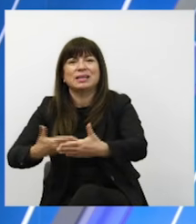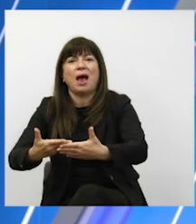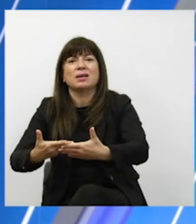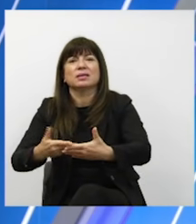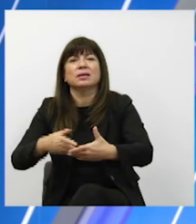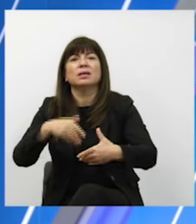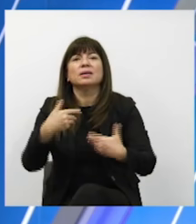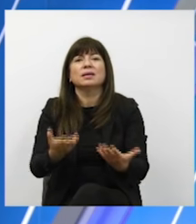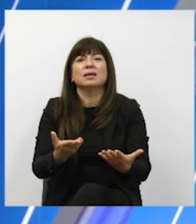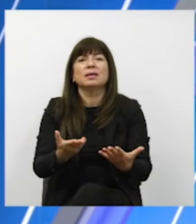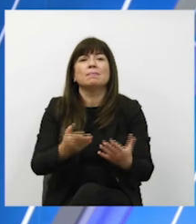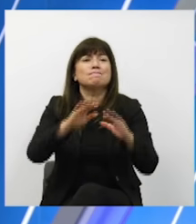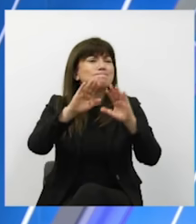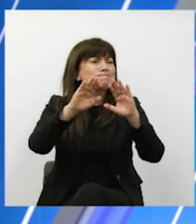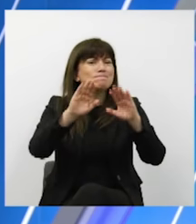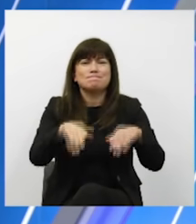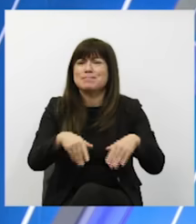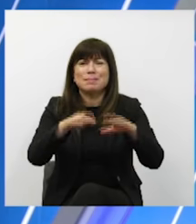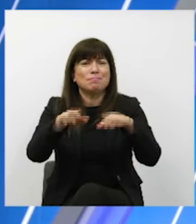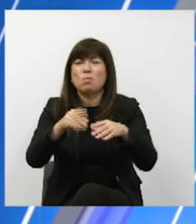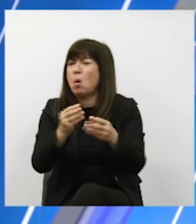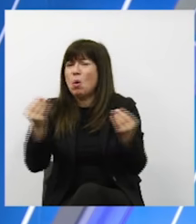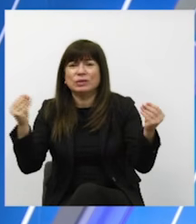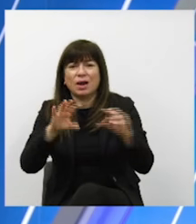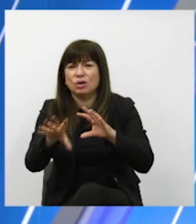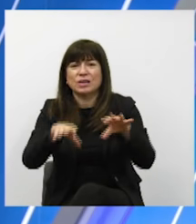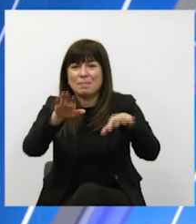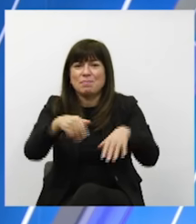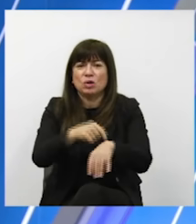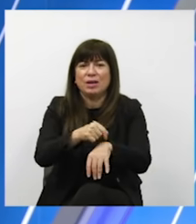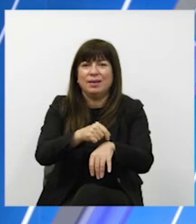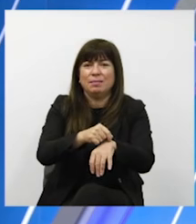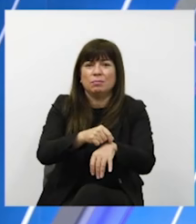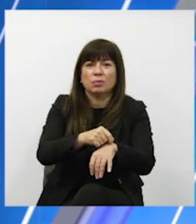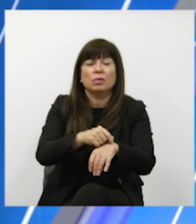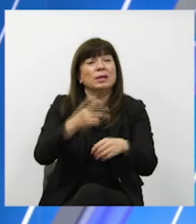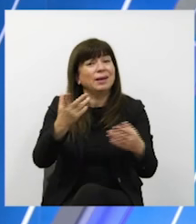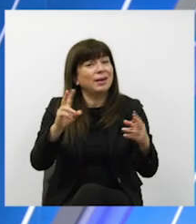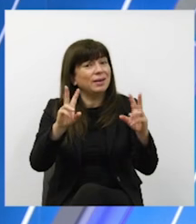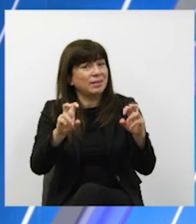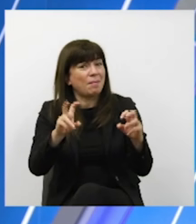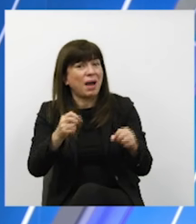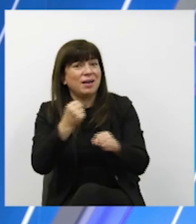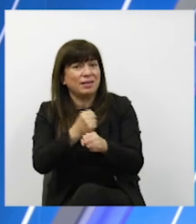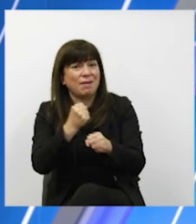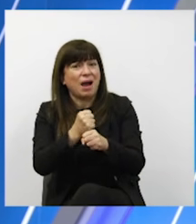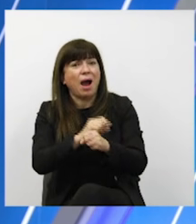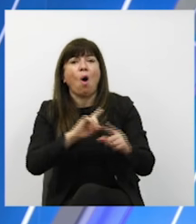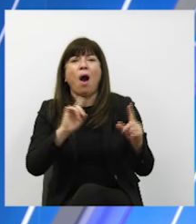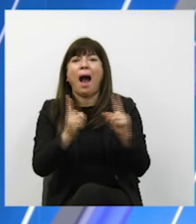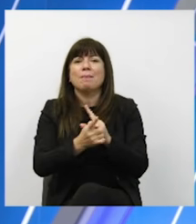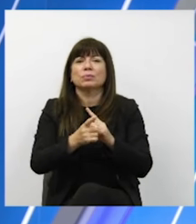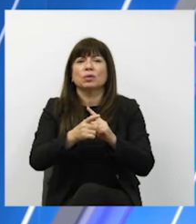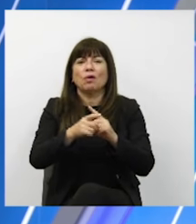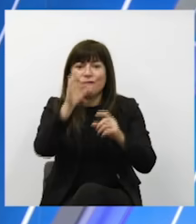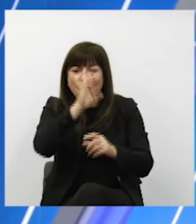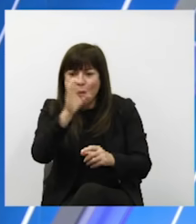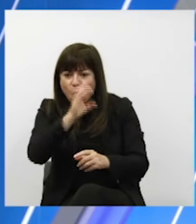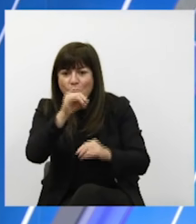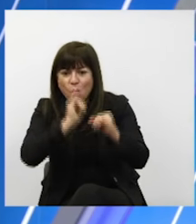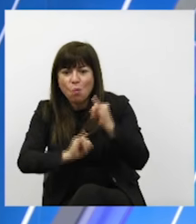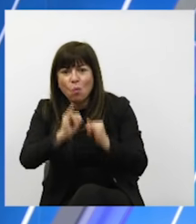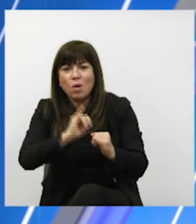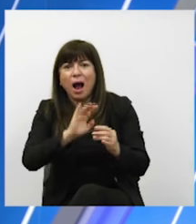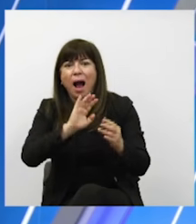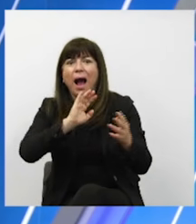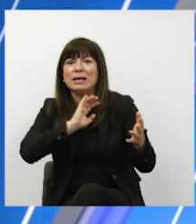muchos frentes al mismo tiempo. Y en este tema del trabajo y los cambios de la tecnología, vemos unos cambios gigantes que no solo se están